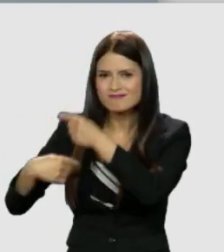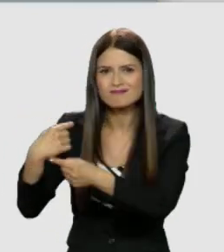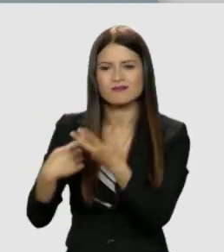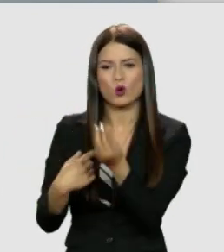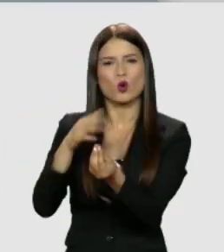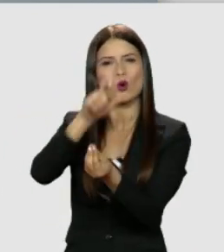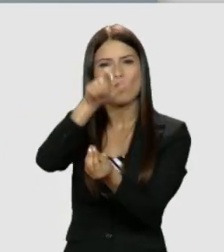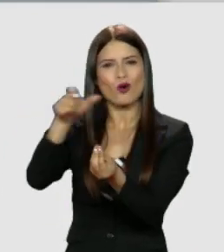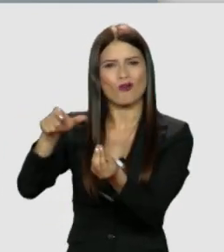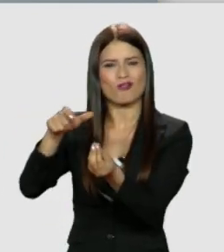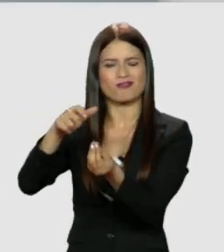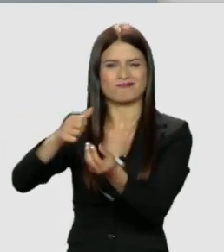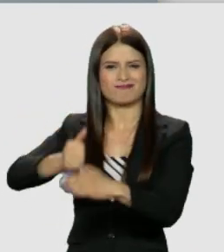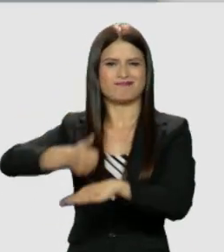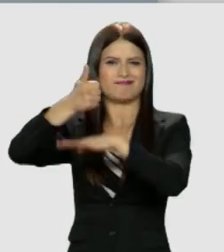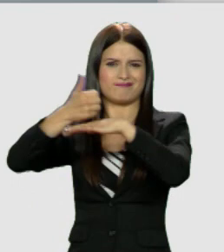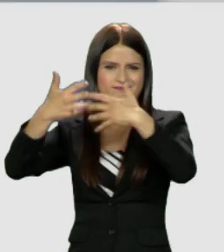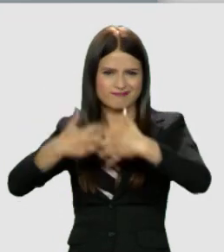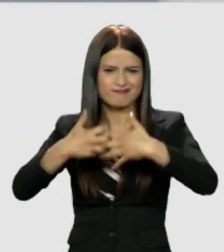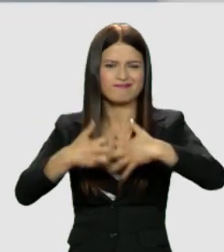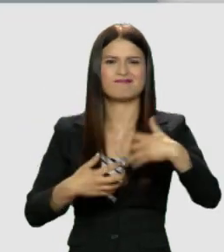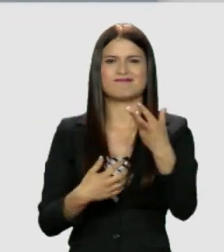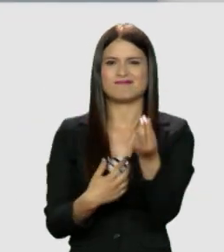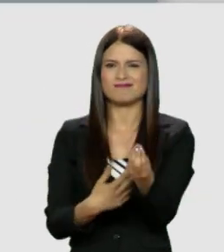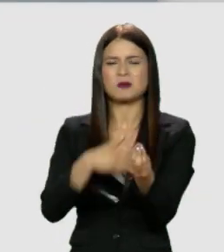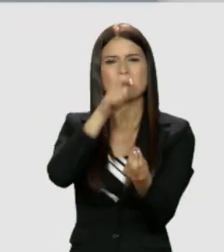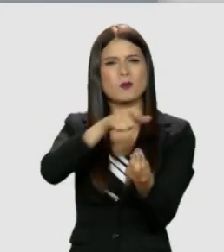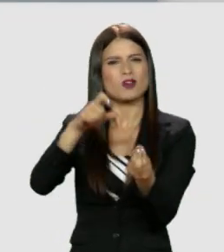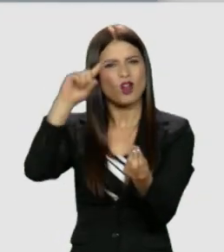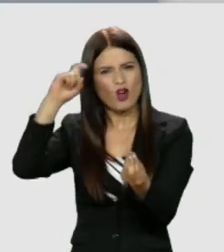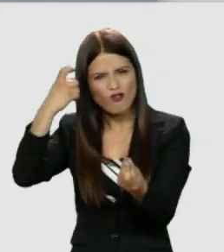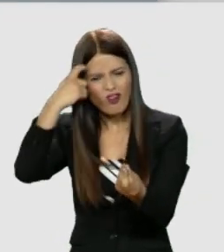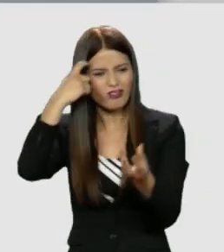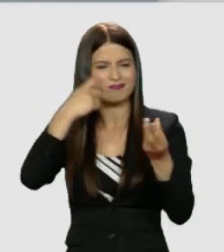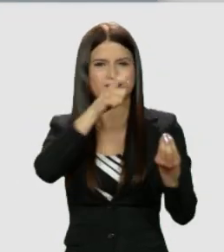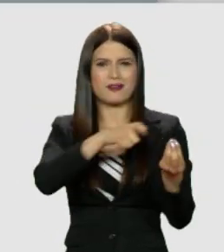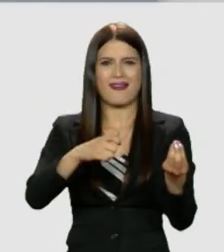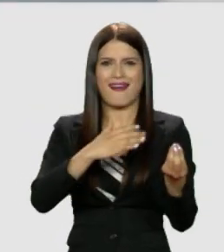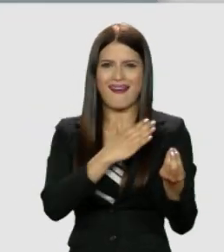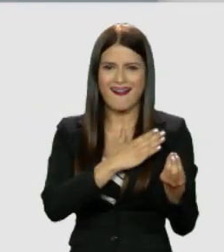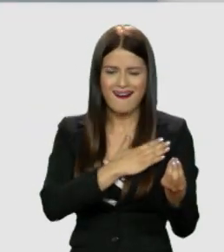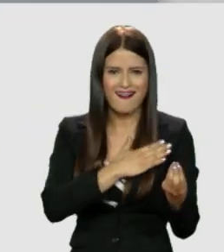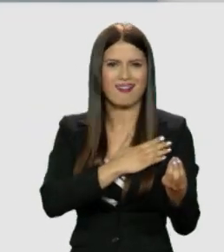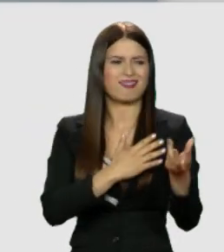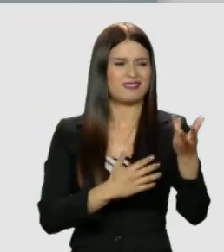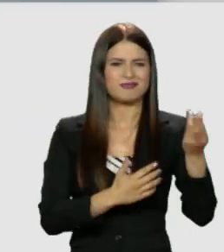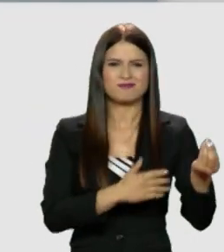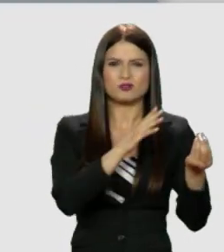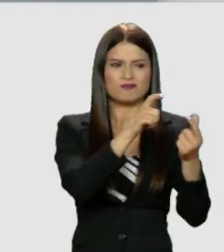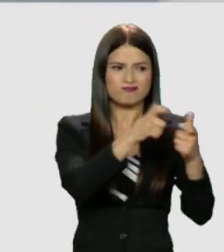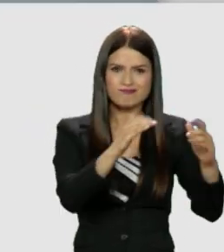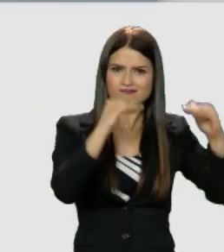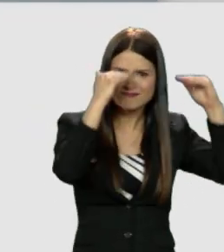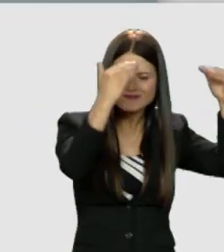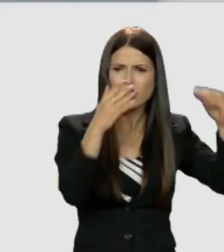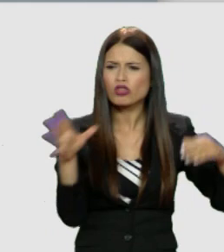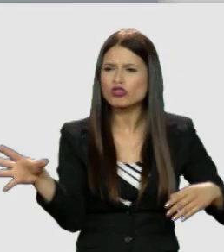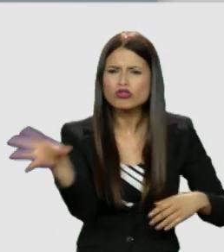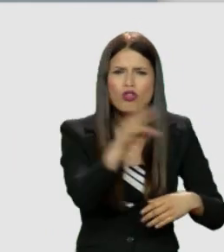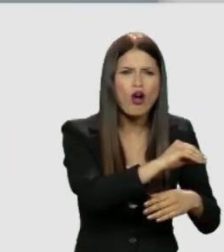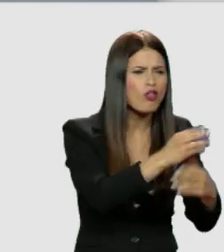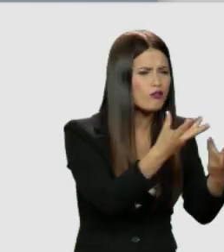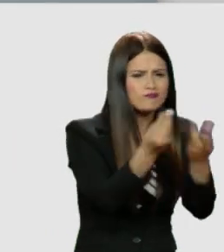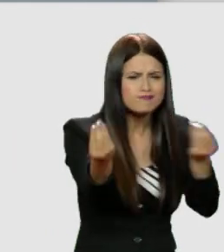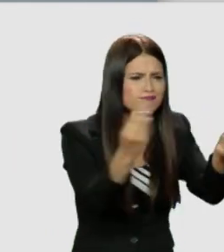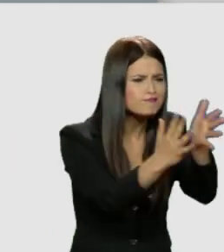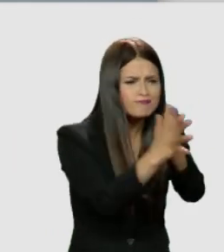cortes gobernadores alcaldes recogimos sus propuestas y las defendimos con firmeza con